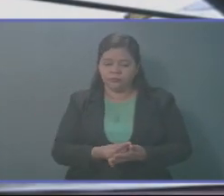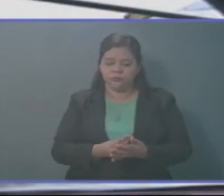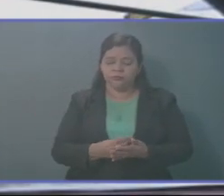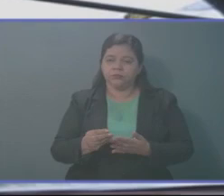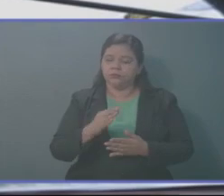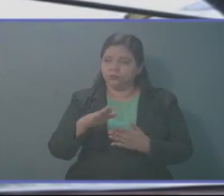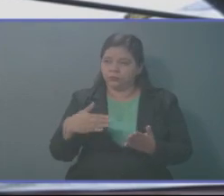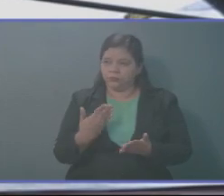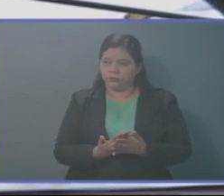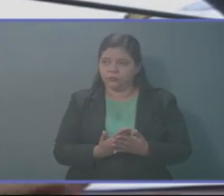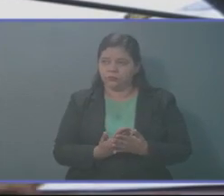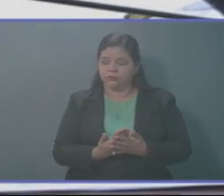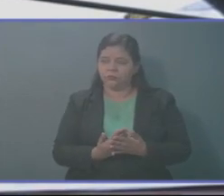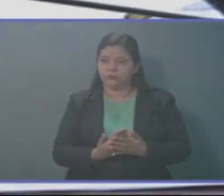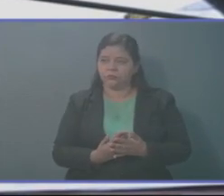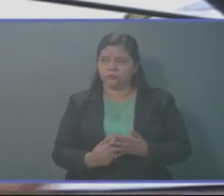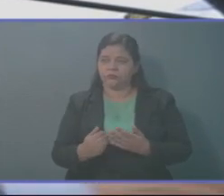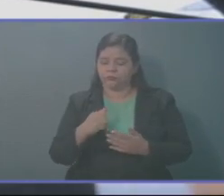del aparato del Estado.